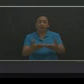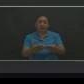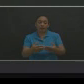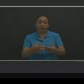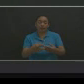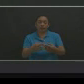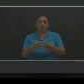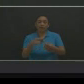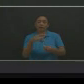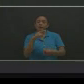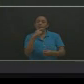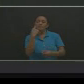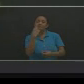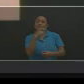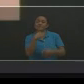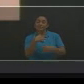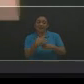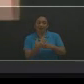Dele mi sangre, le dice.